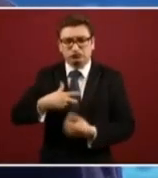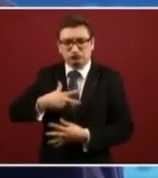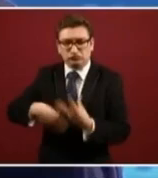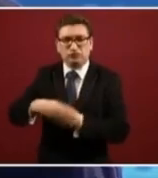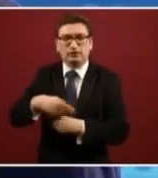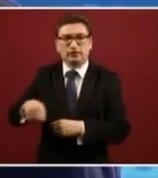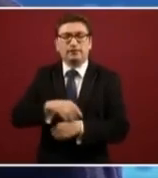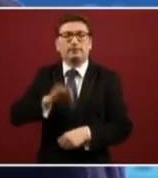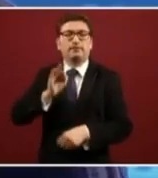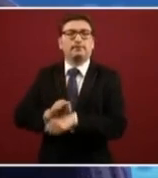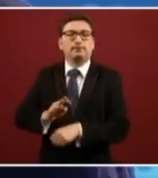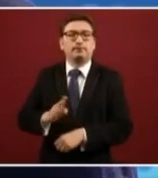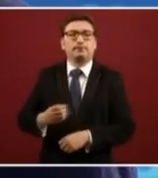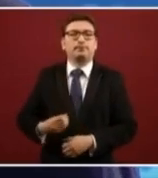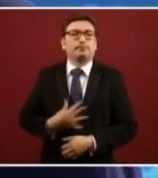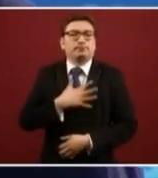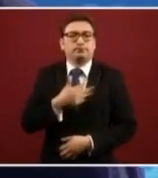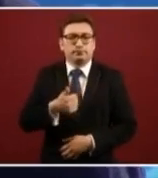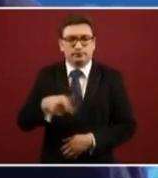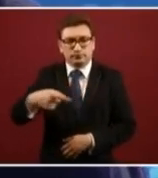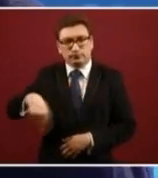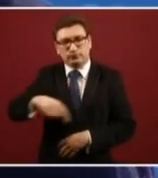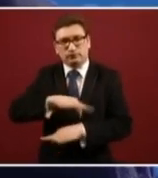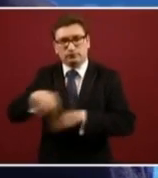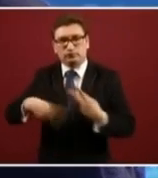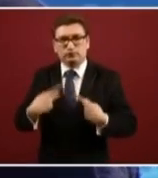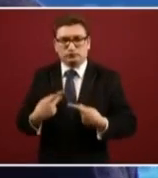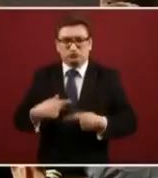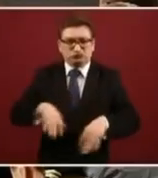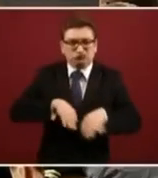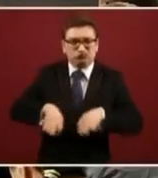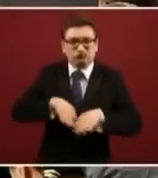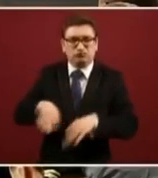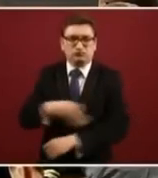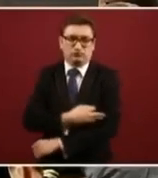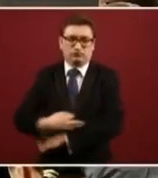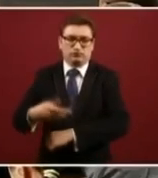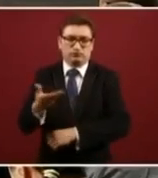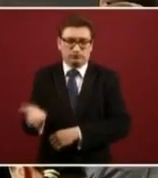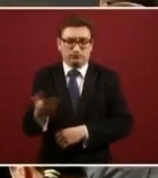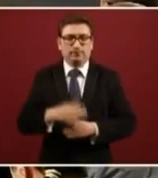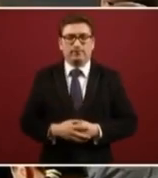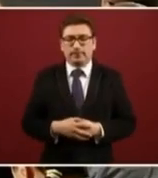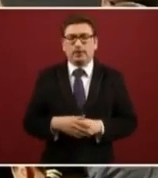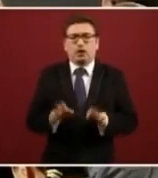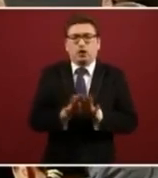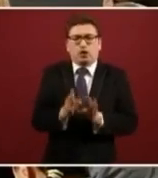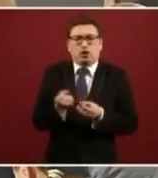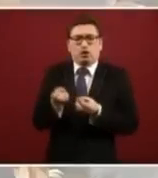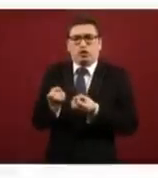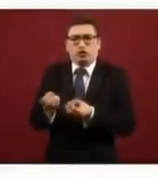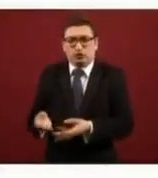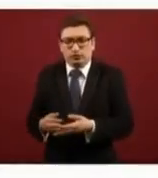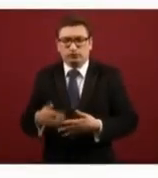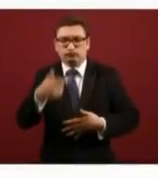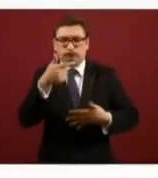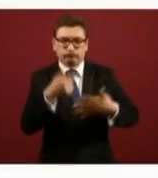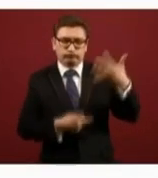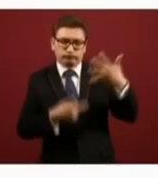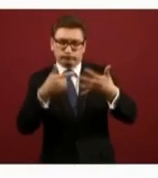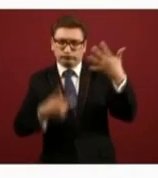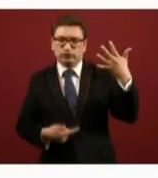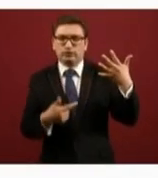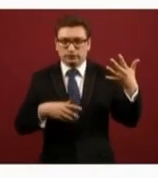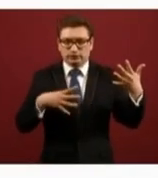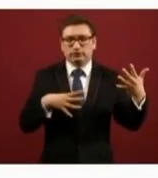el bienestar de las familias de los productores y productoras. Este apoyo se canaliza vía padrón de productores